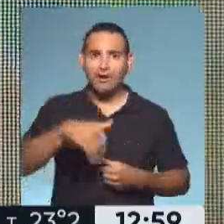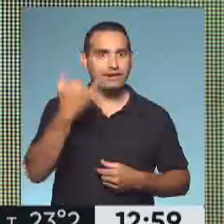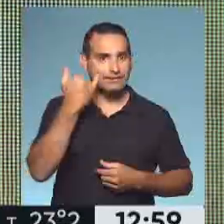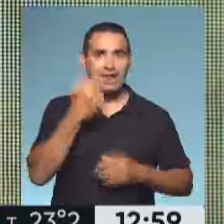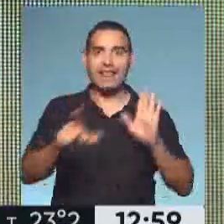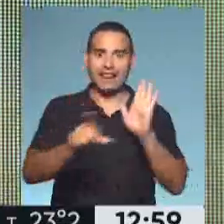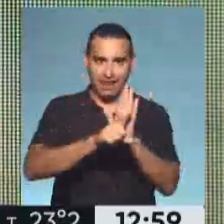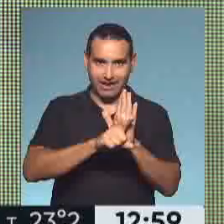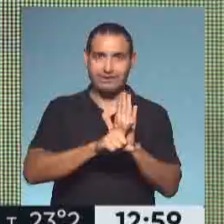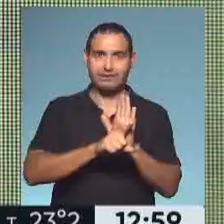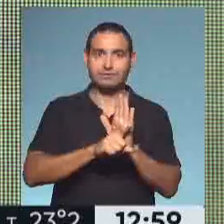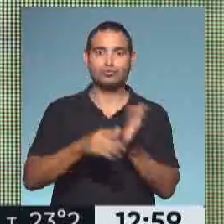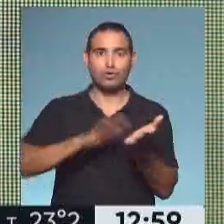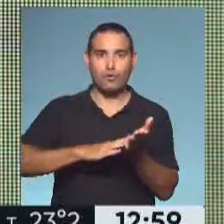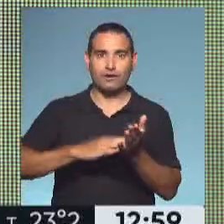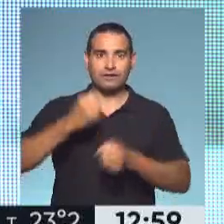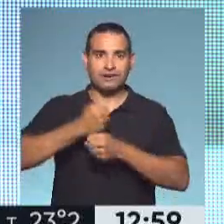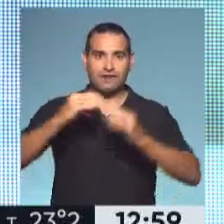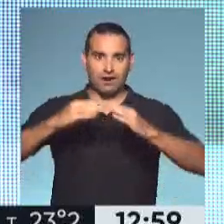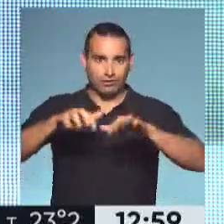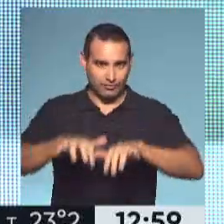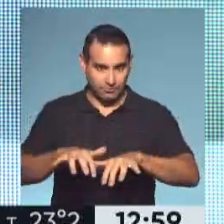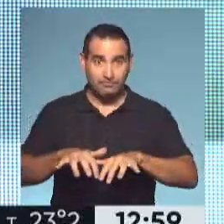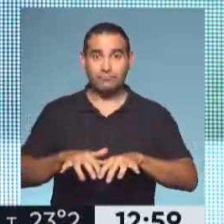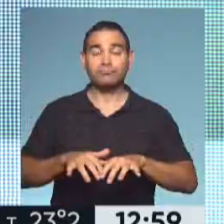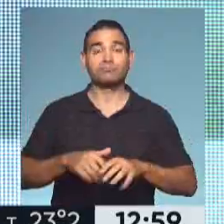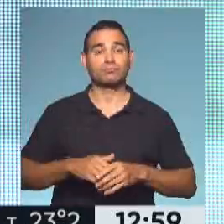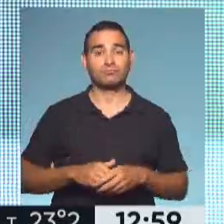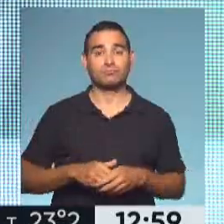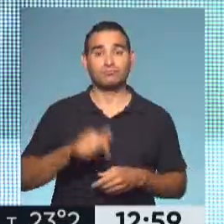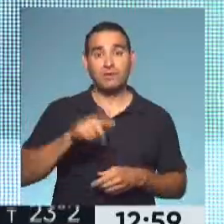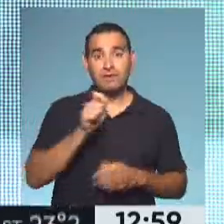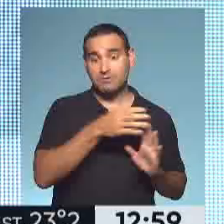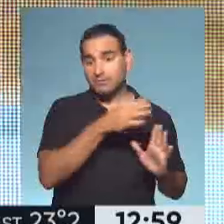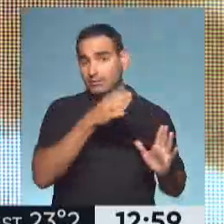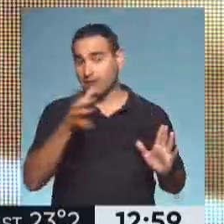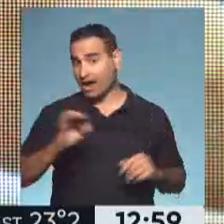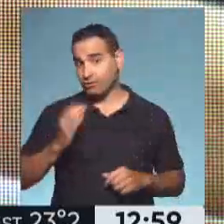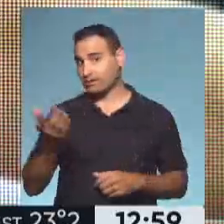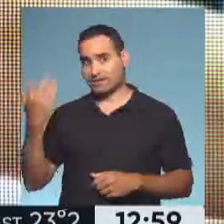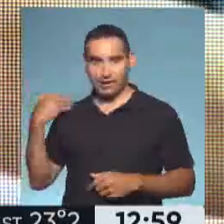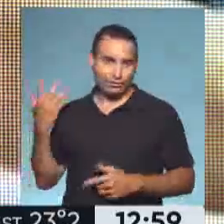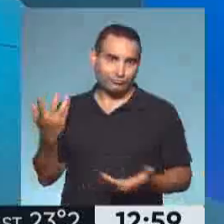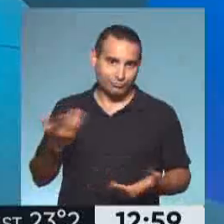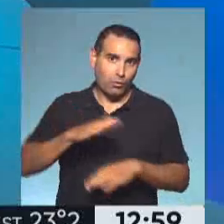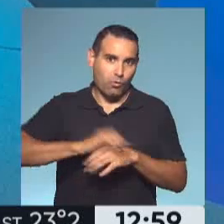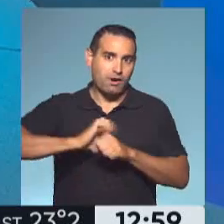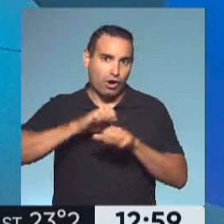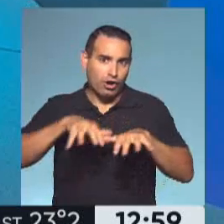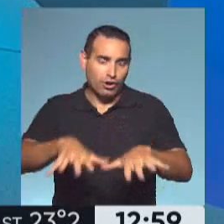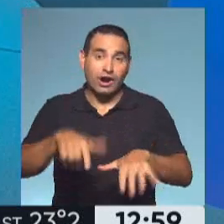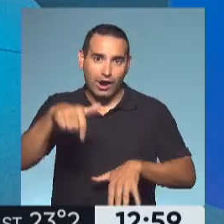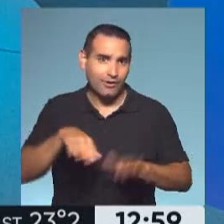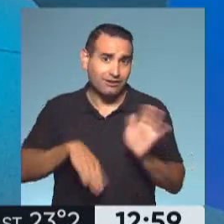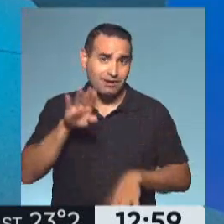regulado este trabajo que se fue extendiendo con el correr de los meses el año pasado, producto obviamente de la pandemia y que ahora